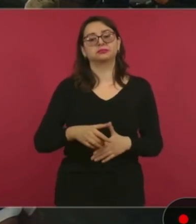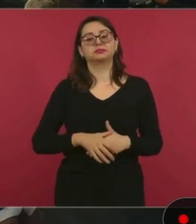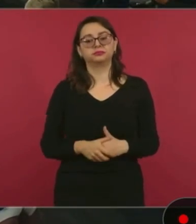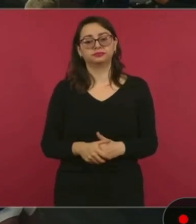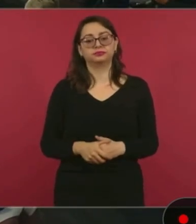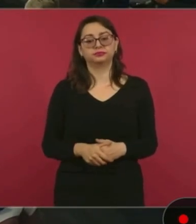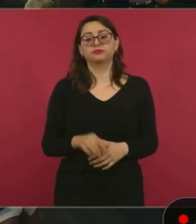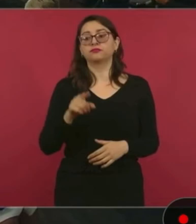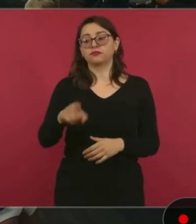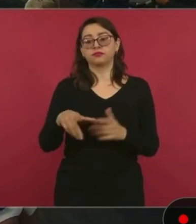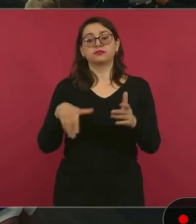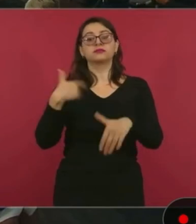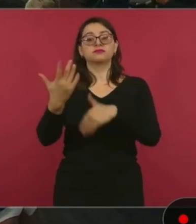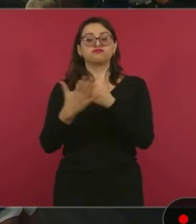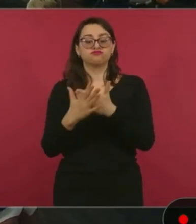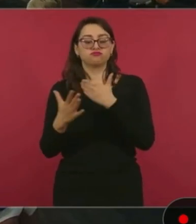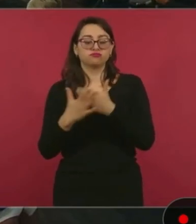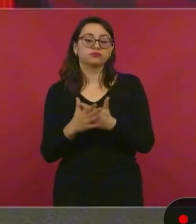políticas electorales,